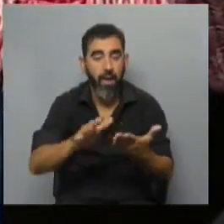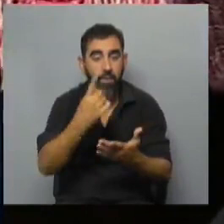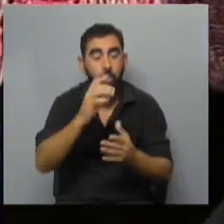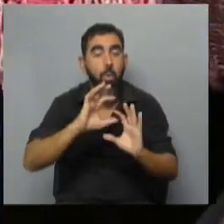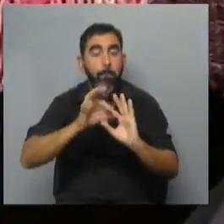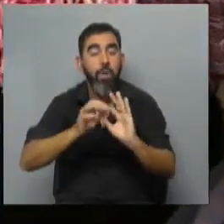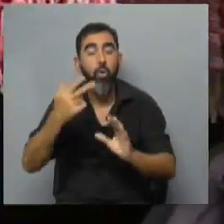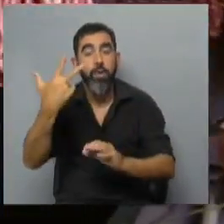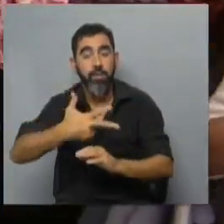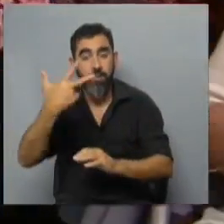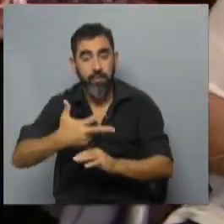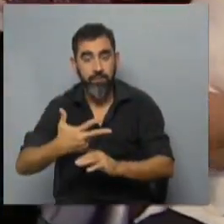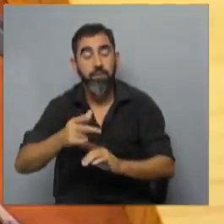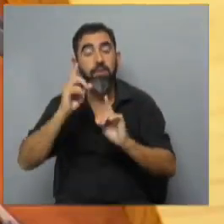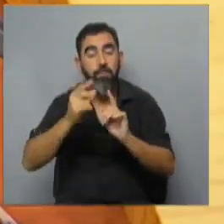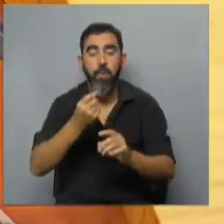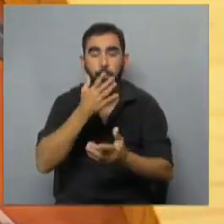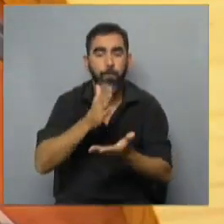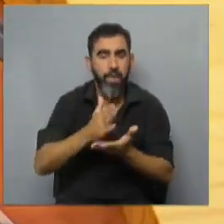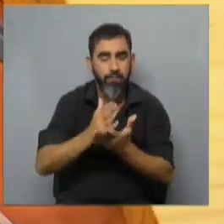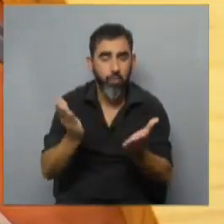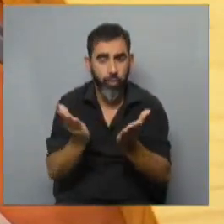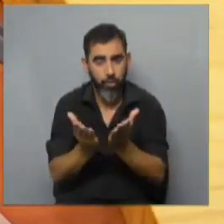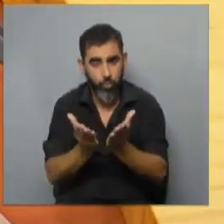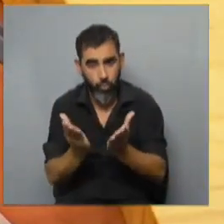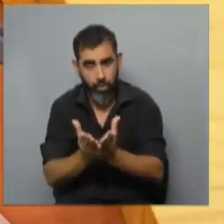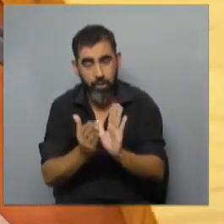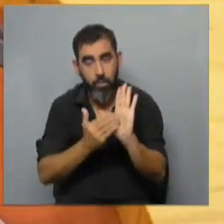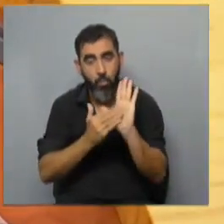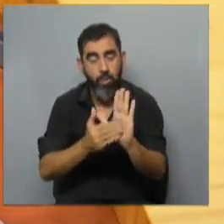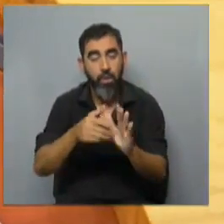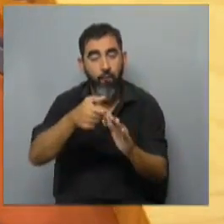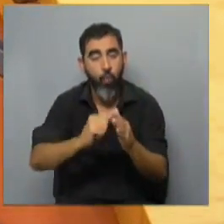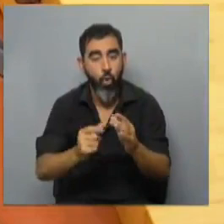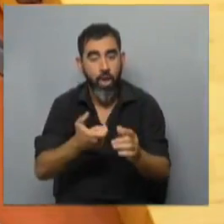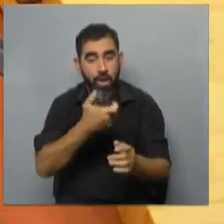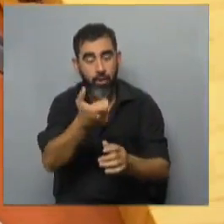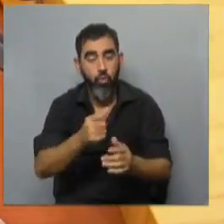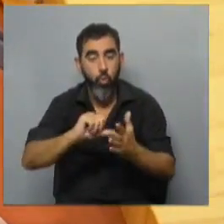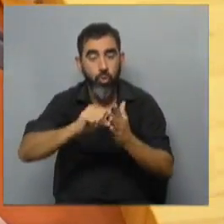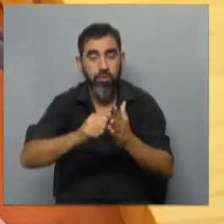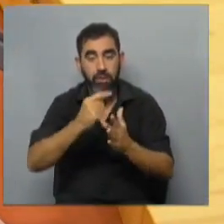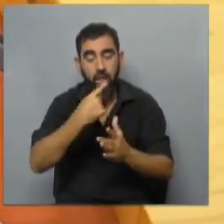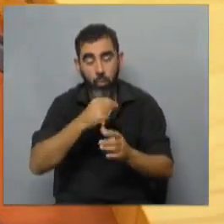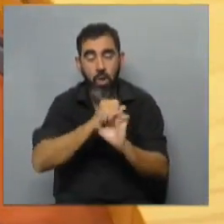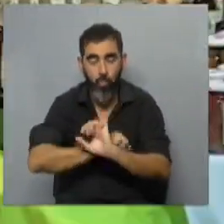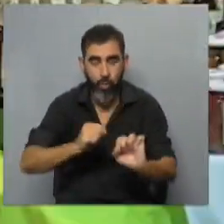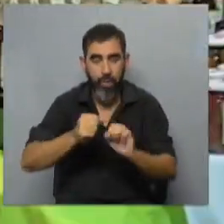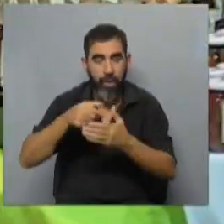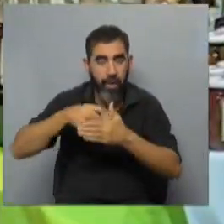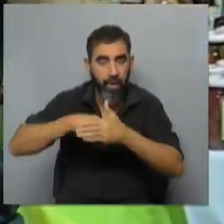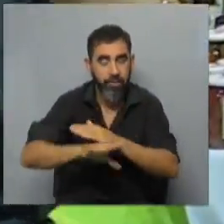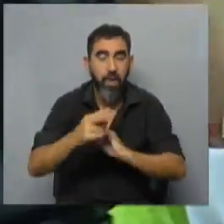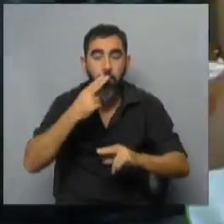miércoles 13 habrá también beneficios para estudiantes presentando la boletera la cédula de identidad podrán entrar